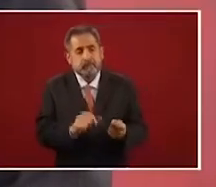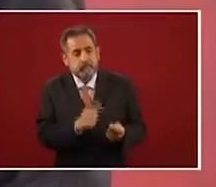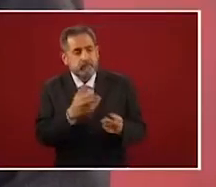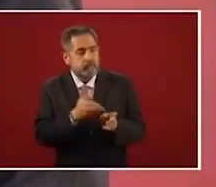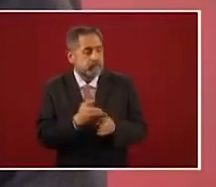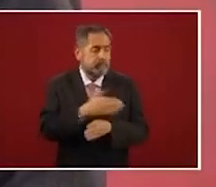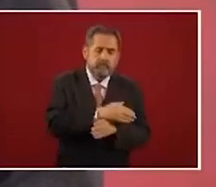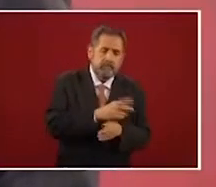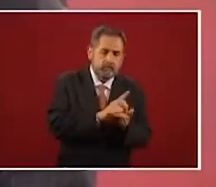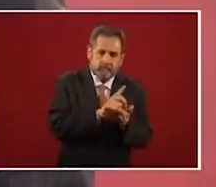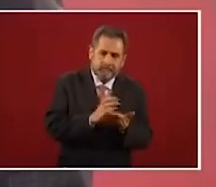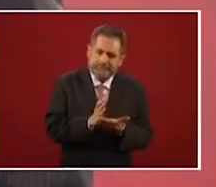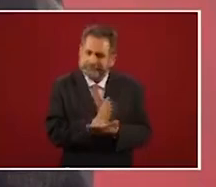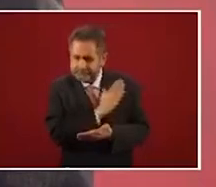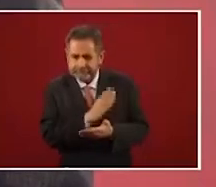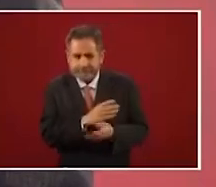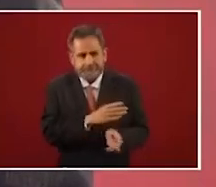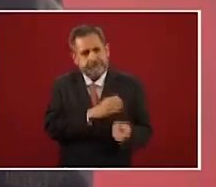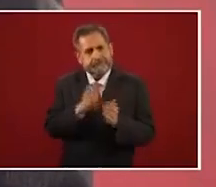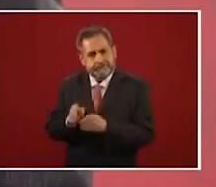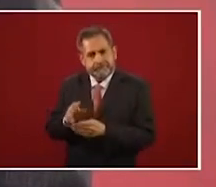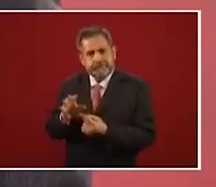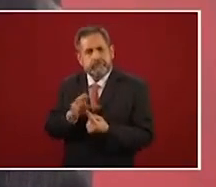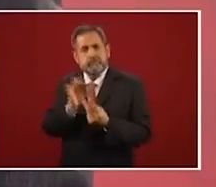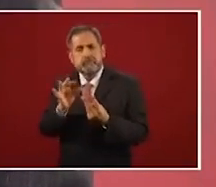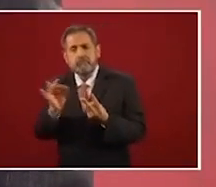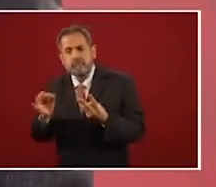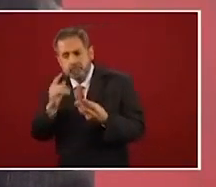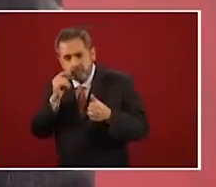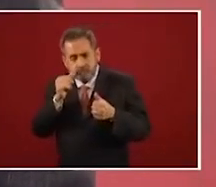jóvenes, alejarlos de